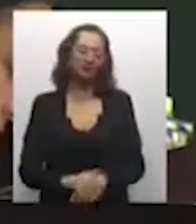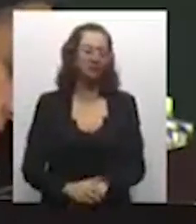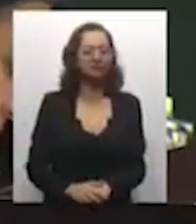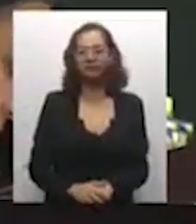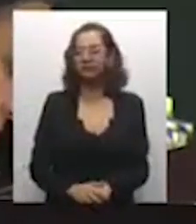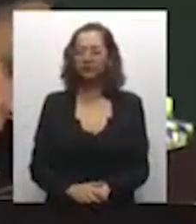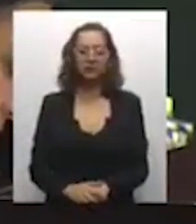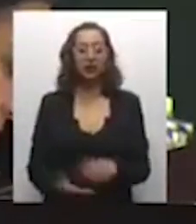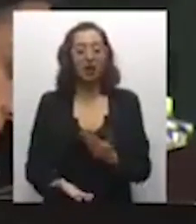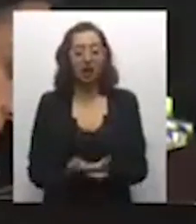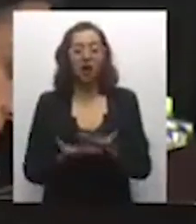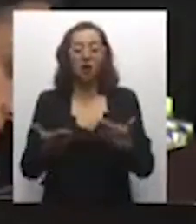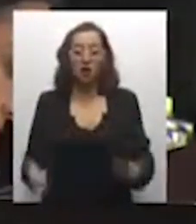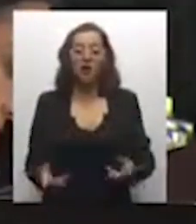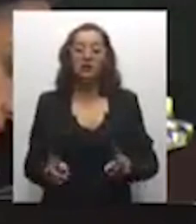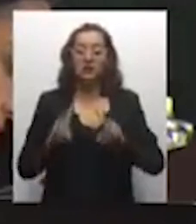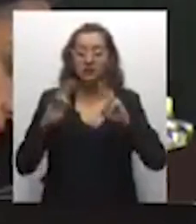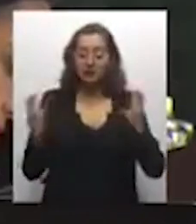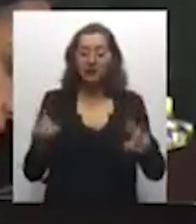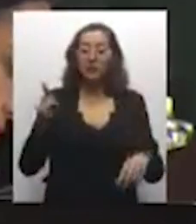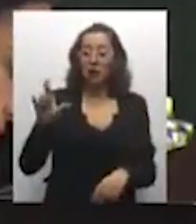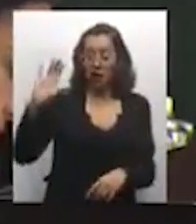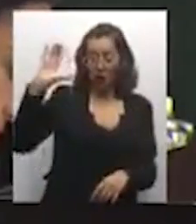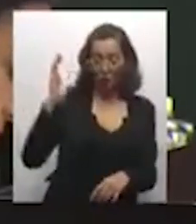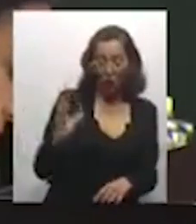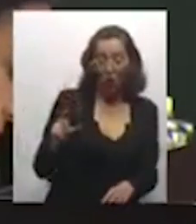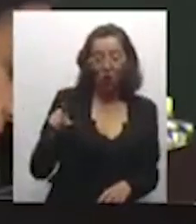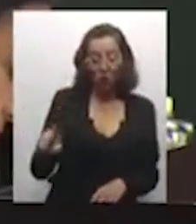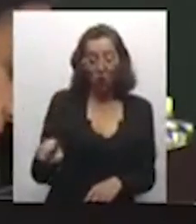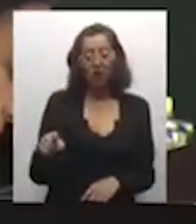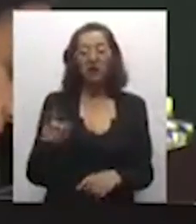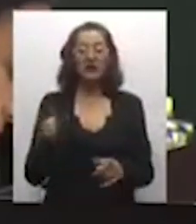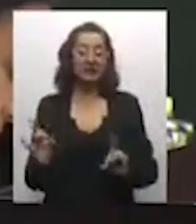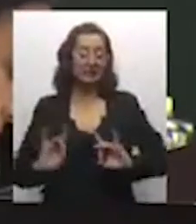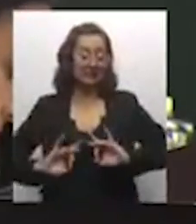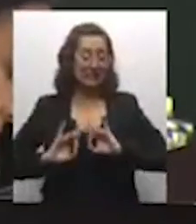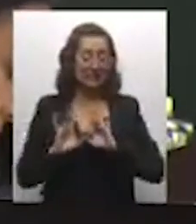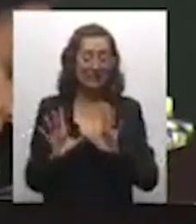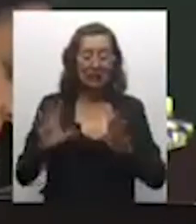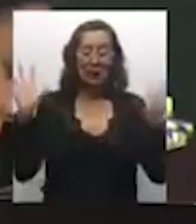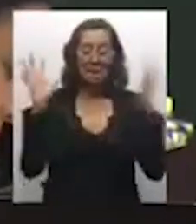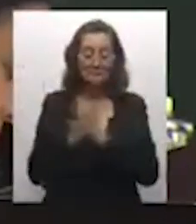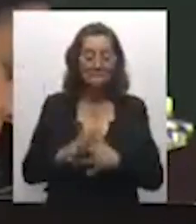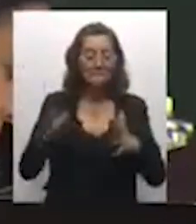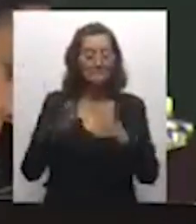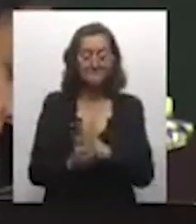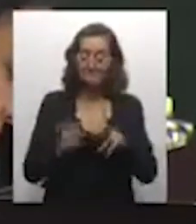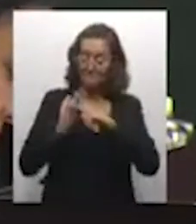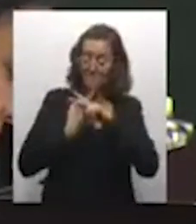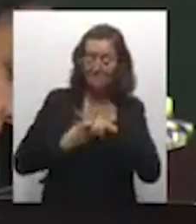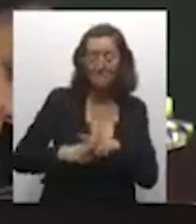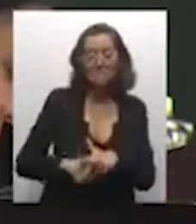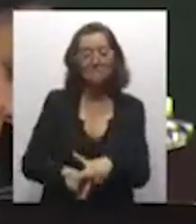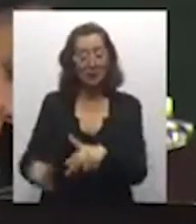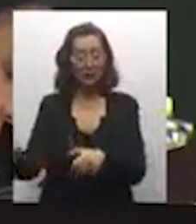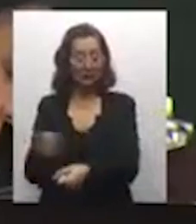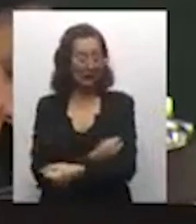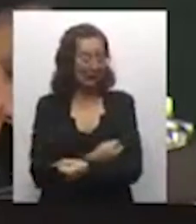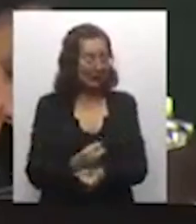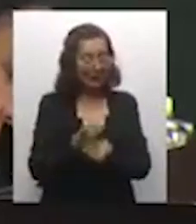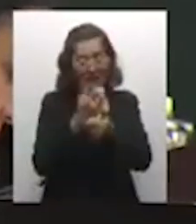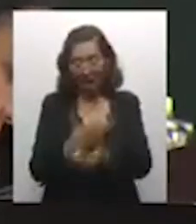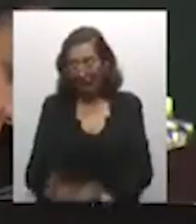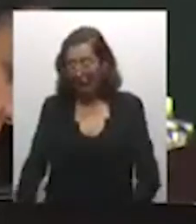culiacán lo que pudo haberse convertido en un episodio de guerra y derramamiento de sangre inocente